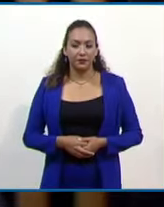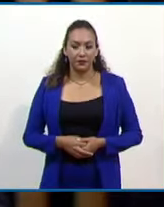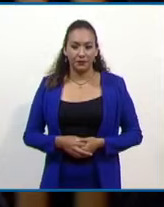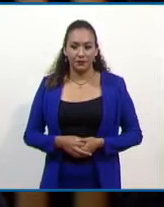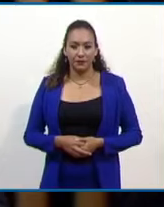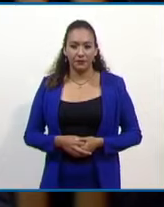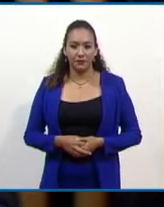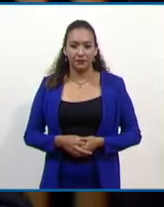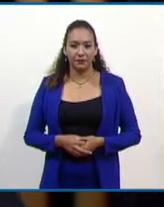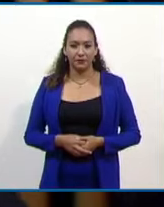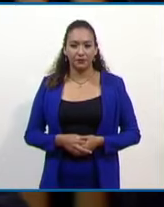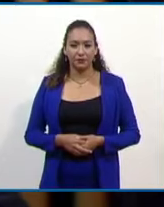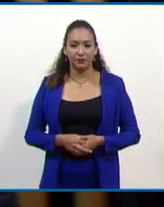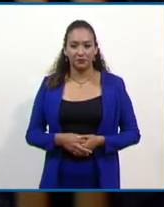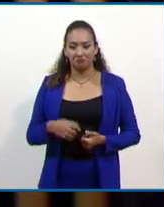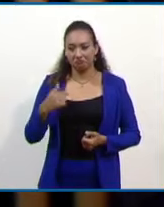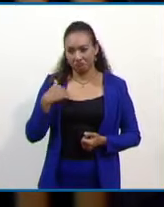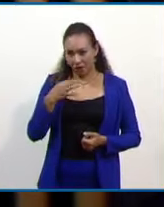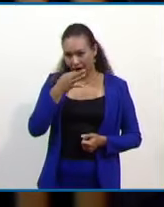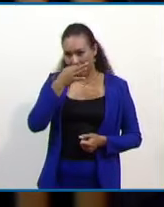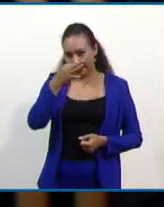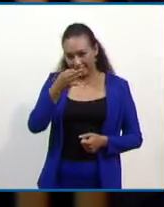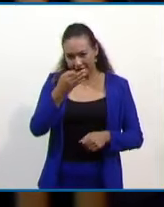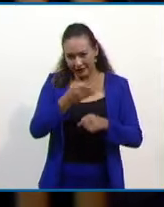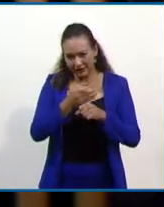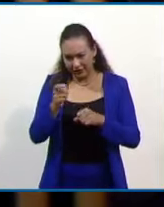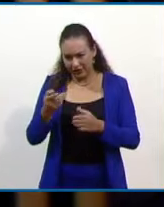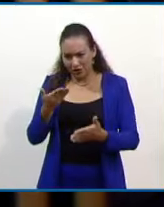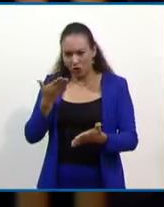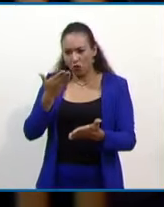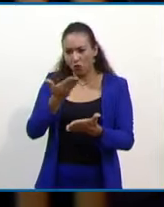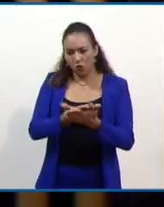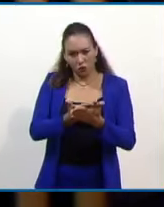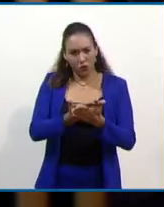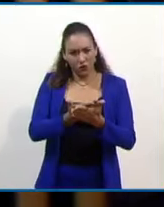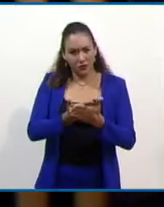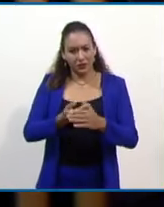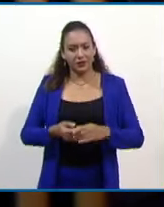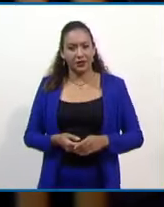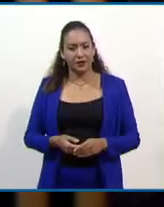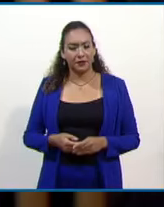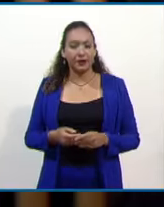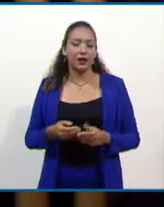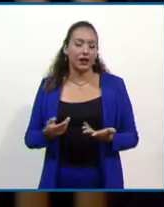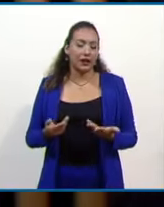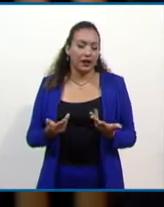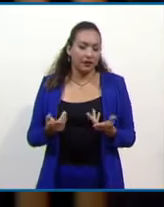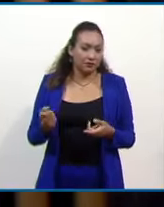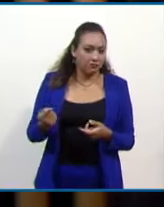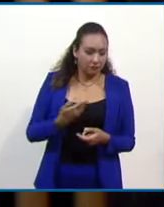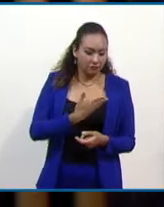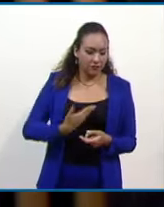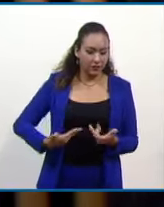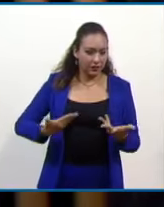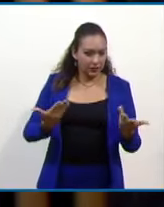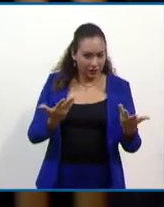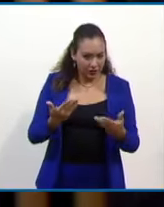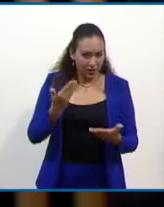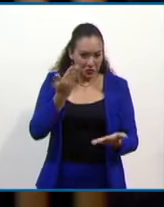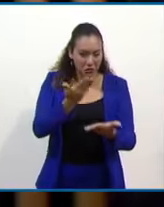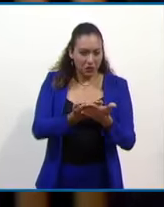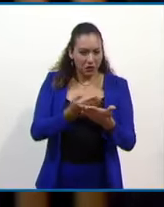Yo advierto que desde este punto de vista la iniciativa de reforma judicial parte de un